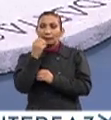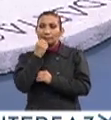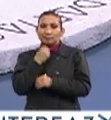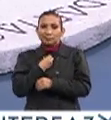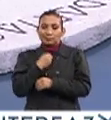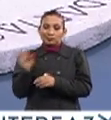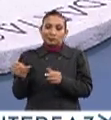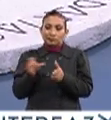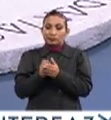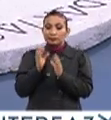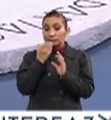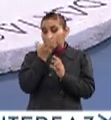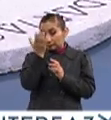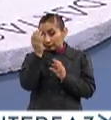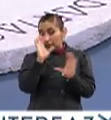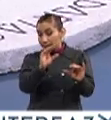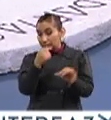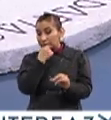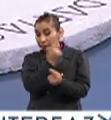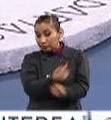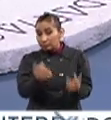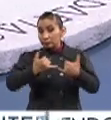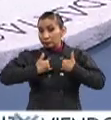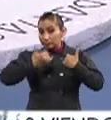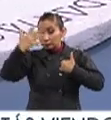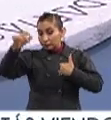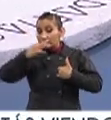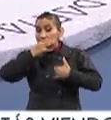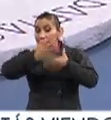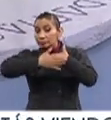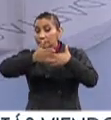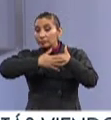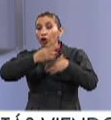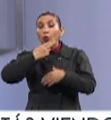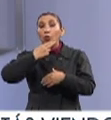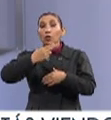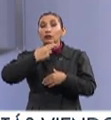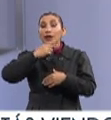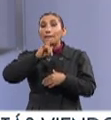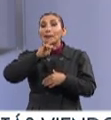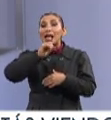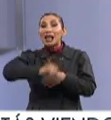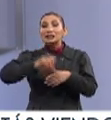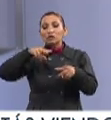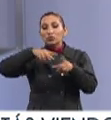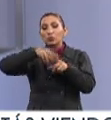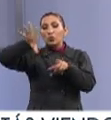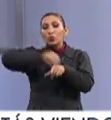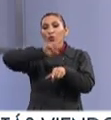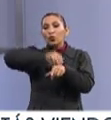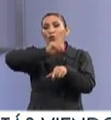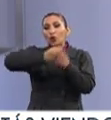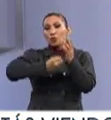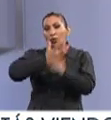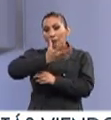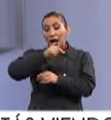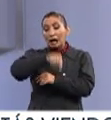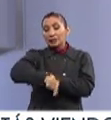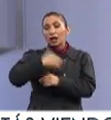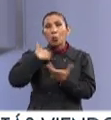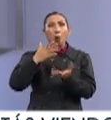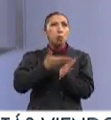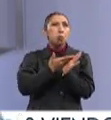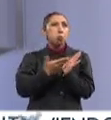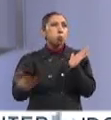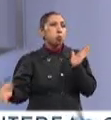que inculcáramos en los niños, en los jóvenes, en los adultos, que utilizaran pilas recargables. Una pila recargable nos da una